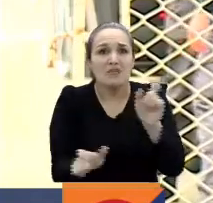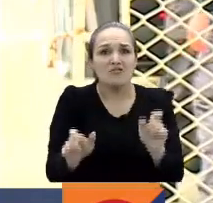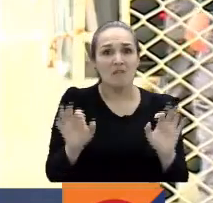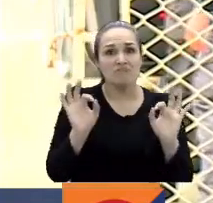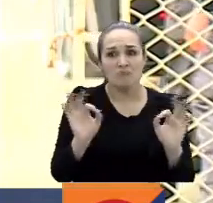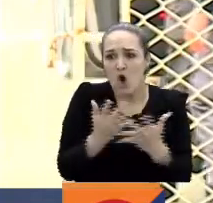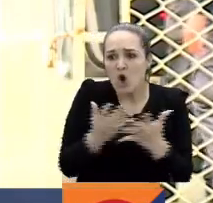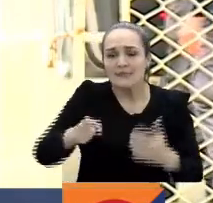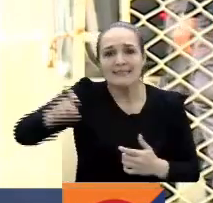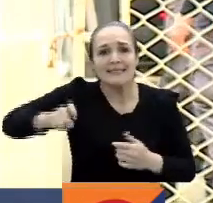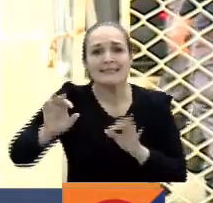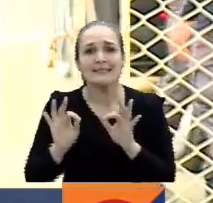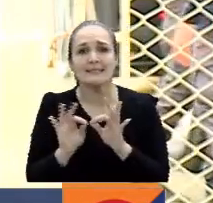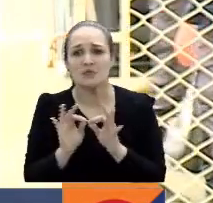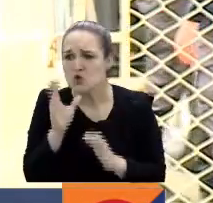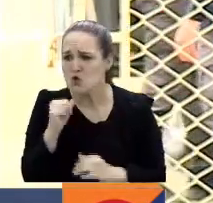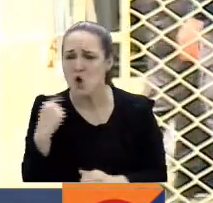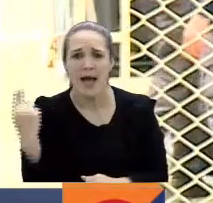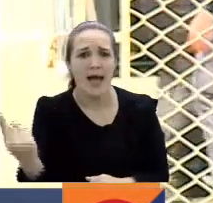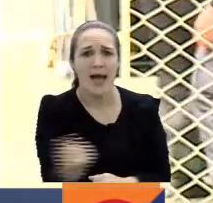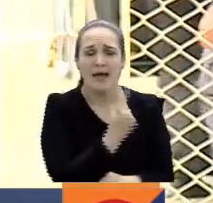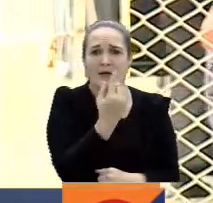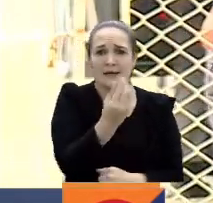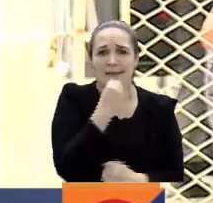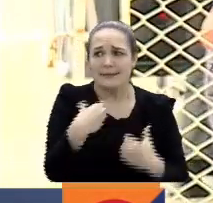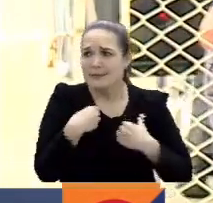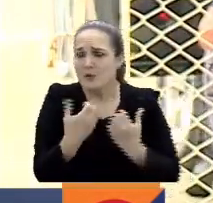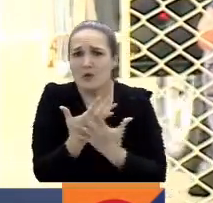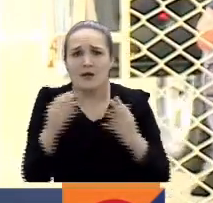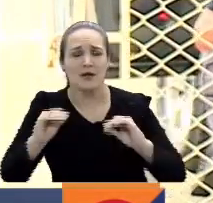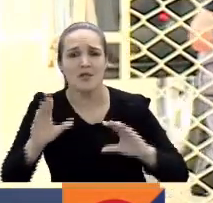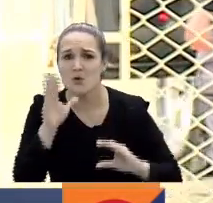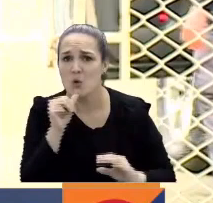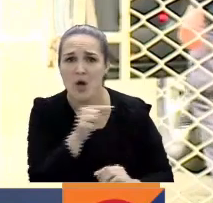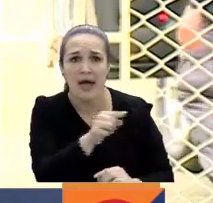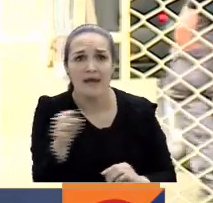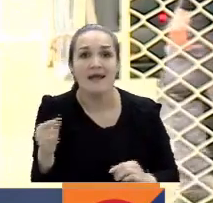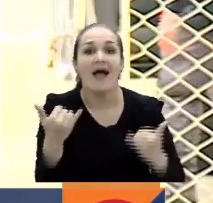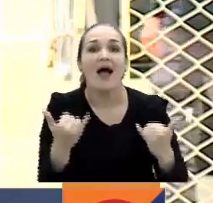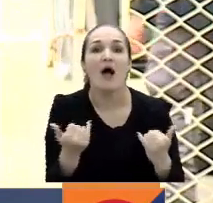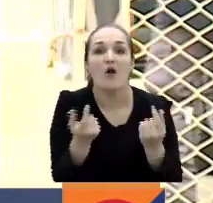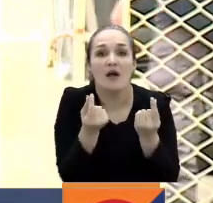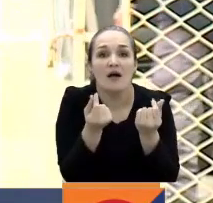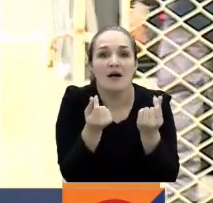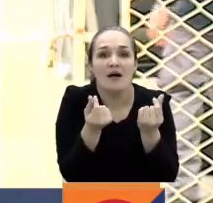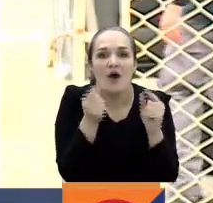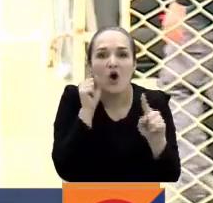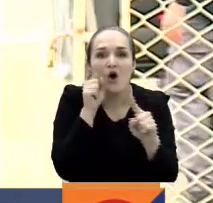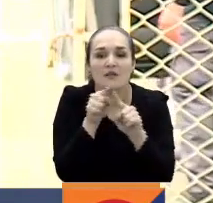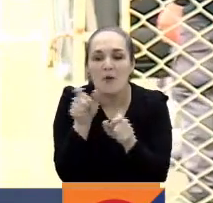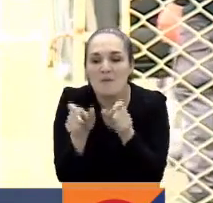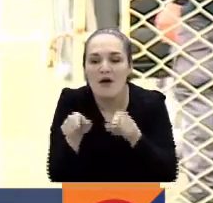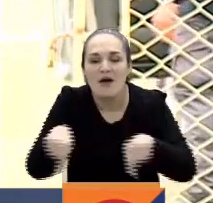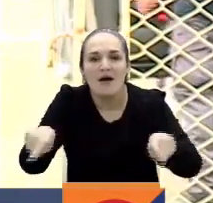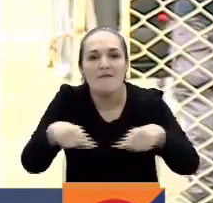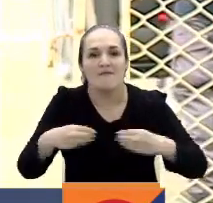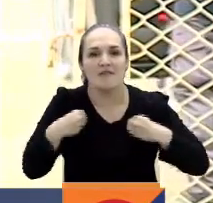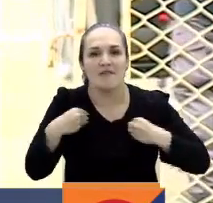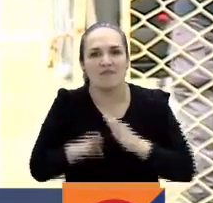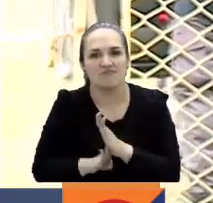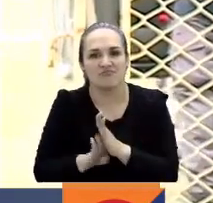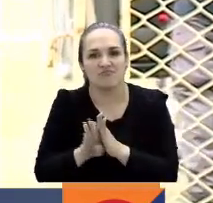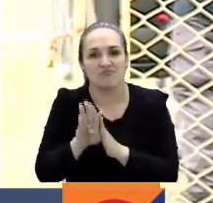están sin resolver. La gracia del comercio es que traiga progreso para la población. Y yo